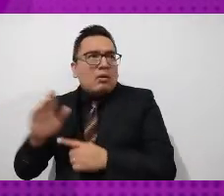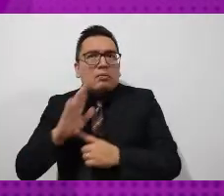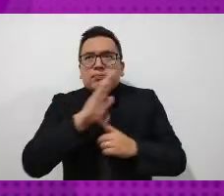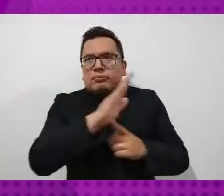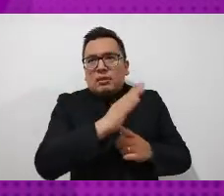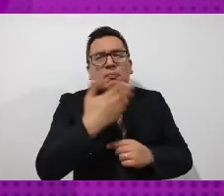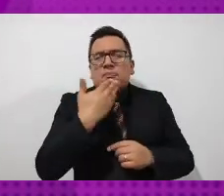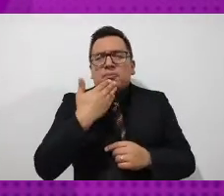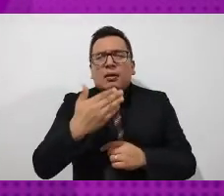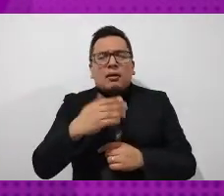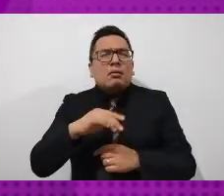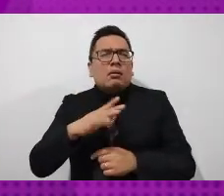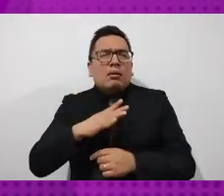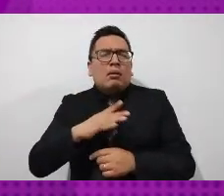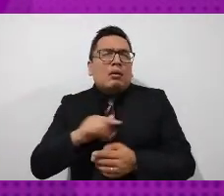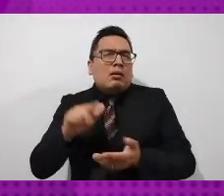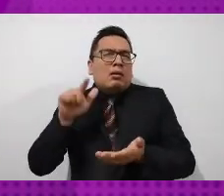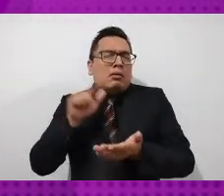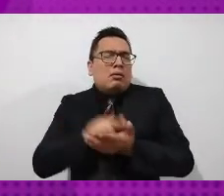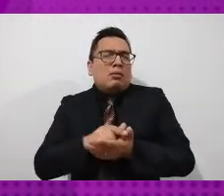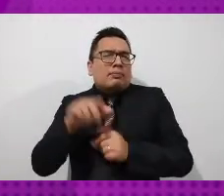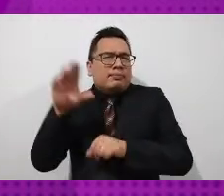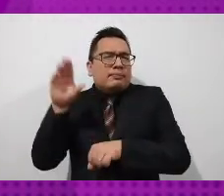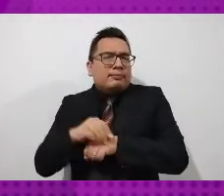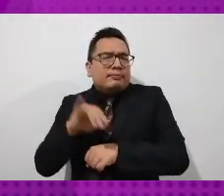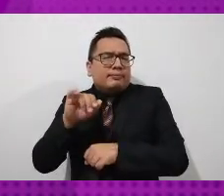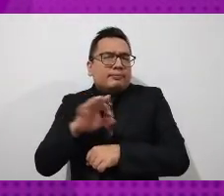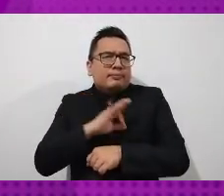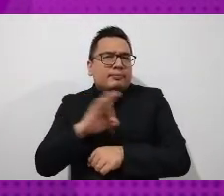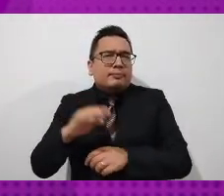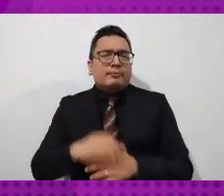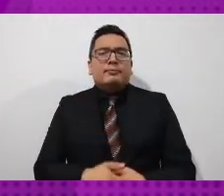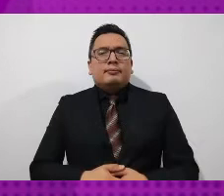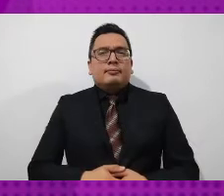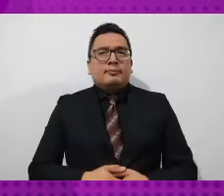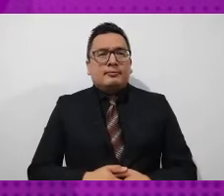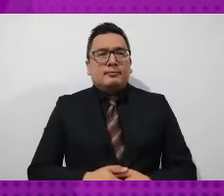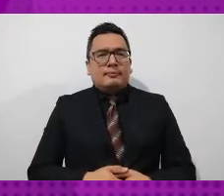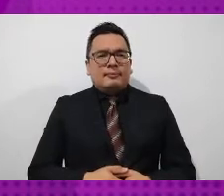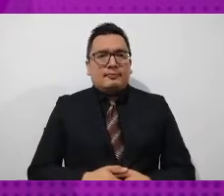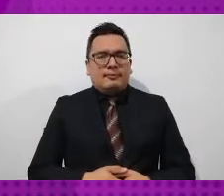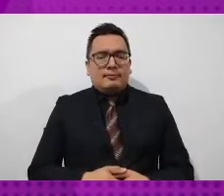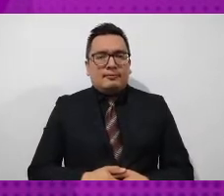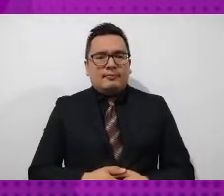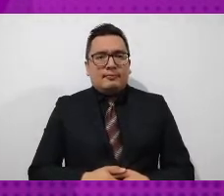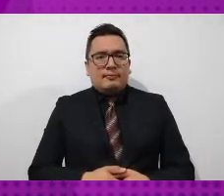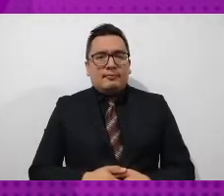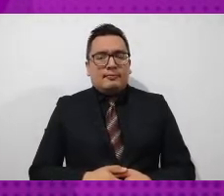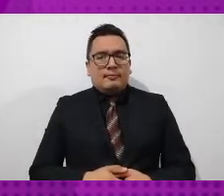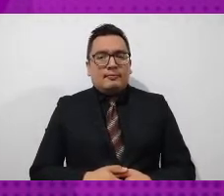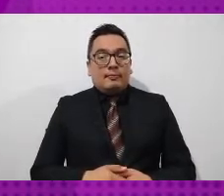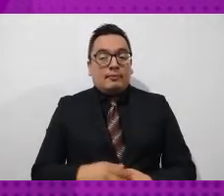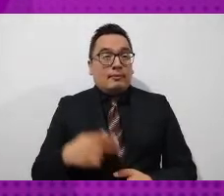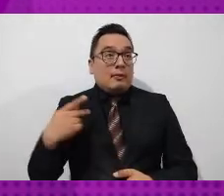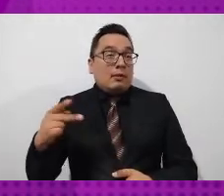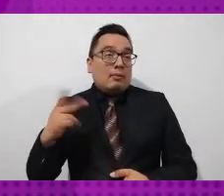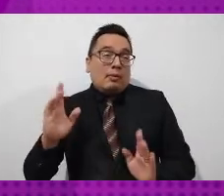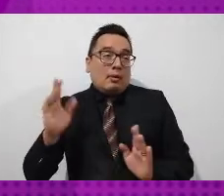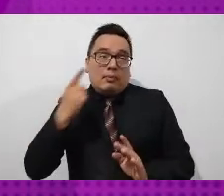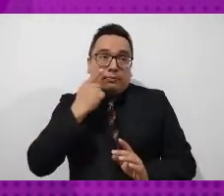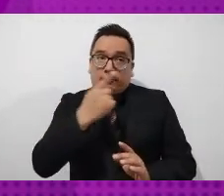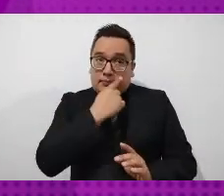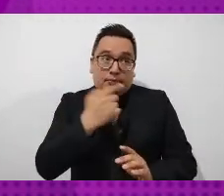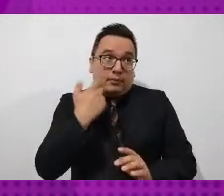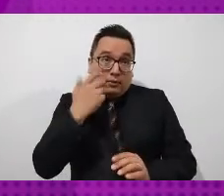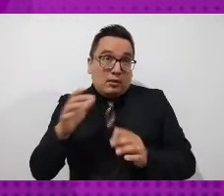una facultad que tienen ellos y al final del día la pueden ejercerse en forma individual o en forma colectiva. Ya queda a voluntad